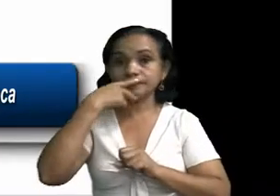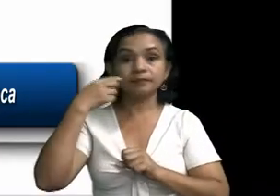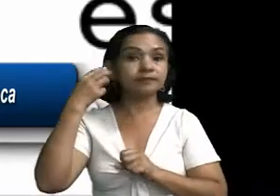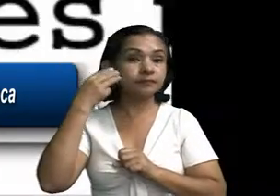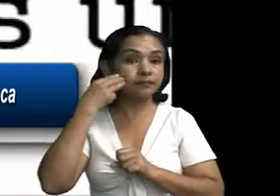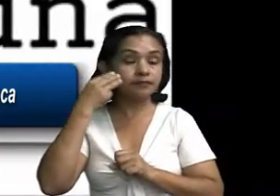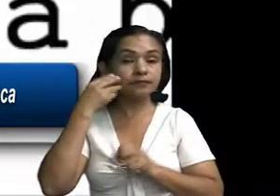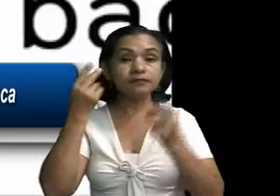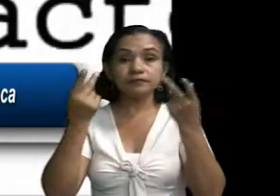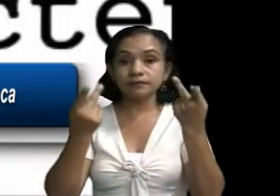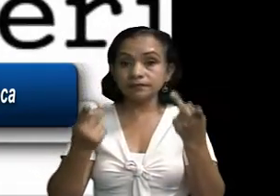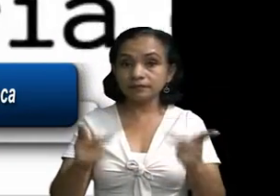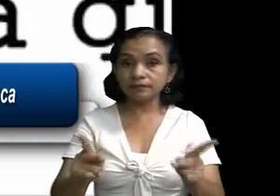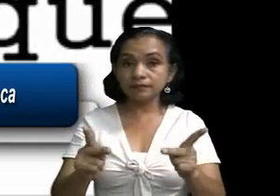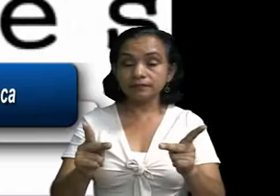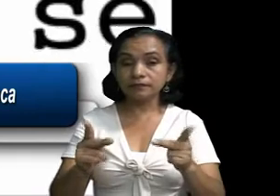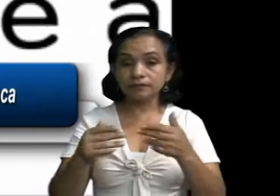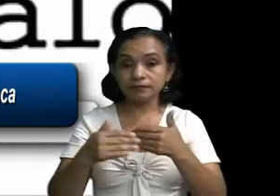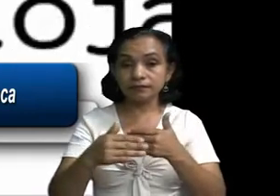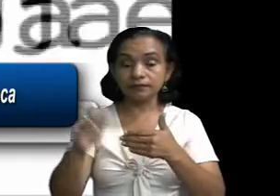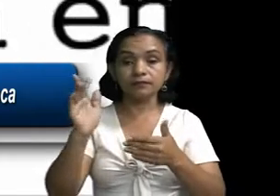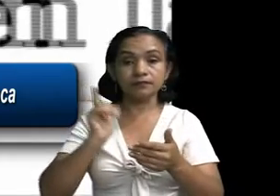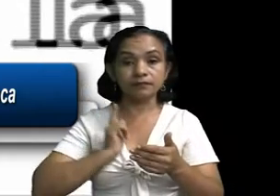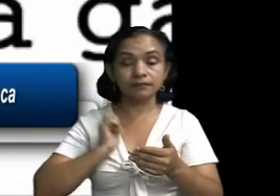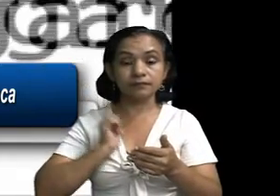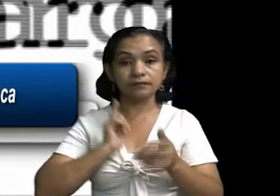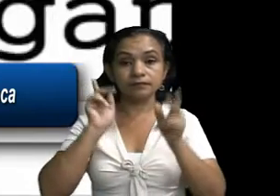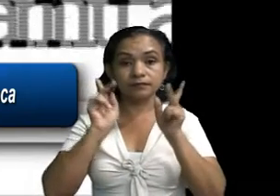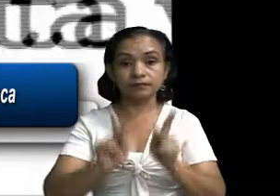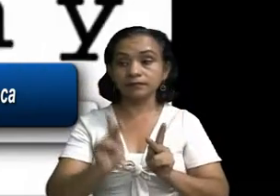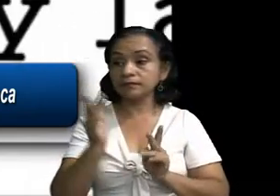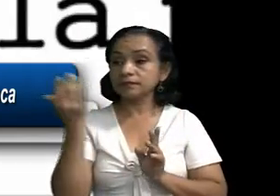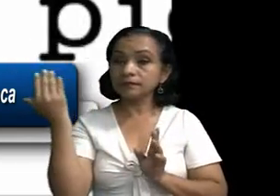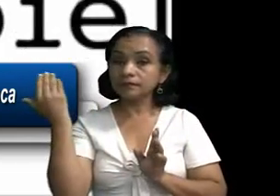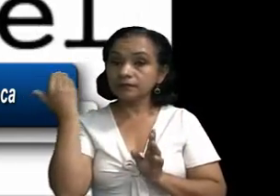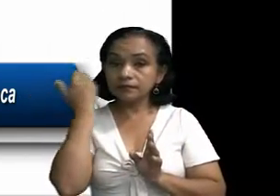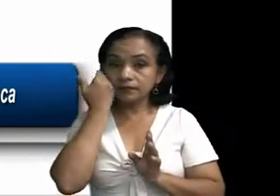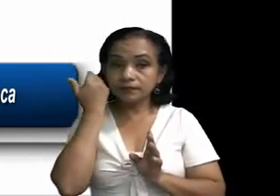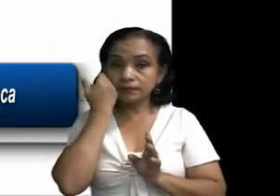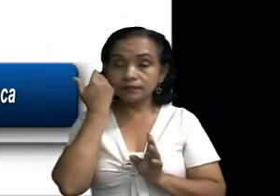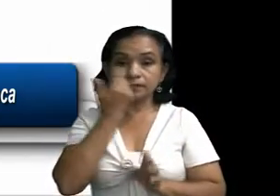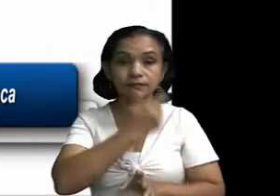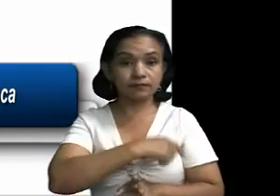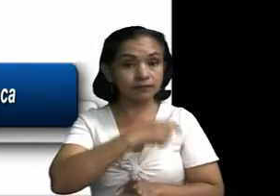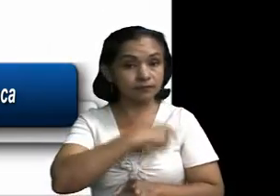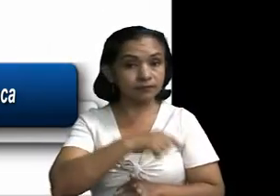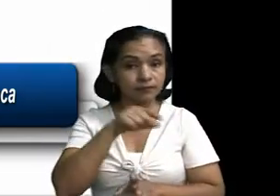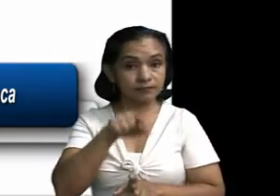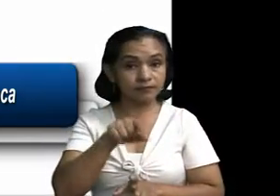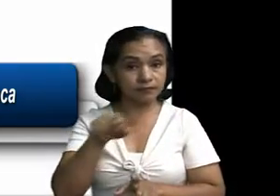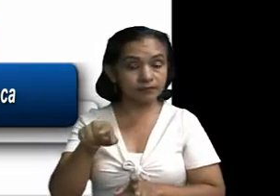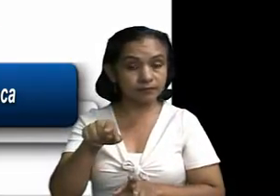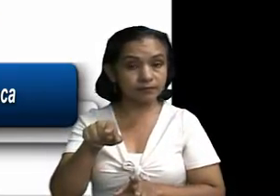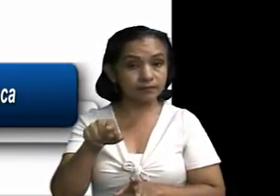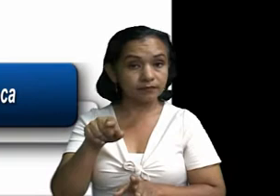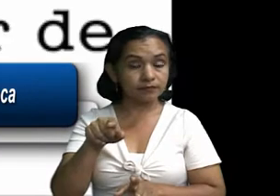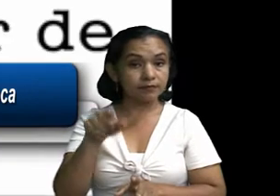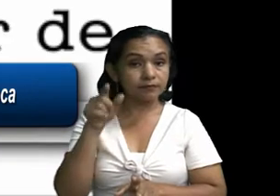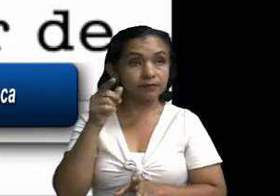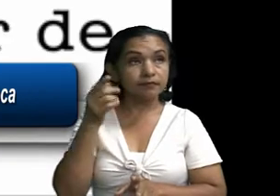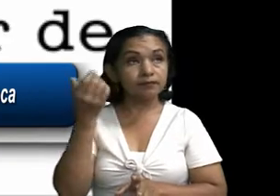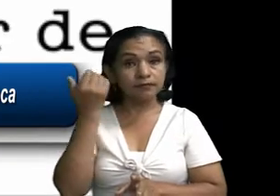Sin embargo, cuando uno detecta que hay un paciente que está, un escolar que tiene